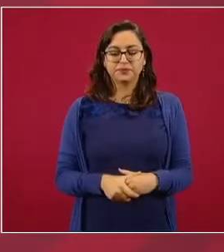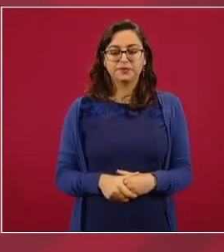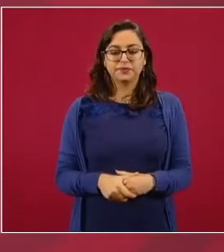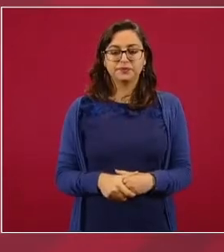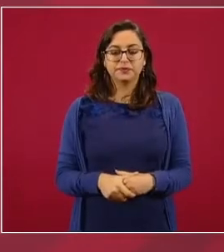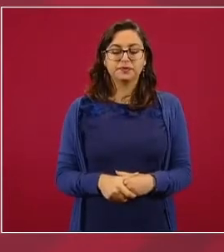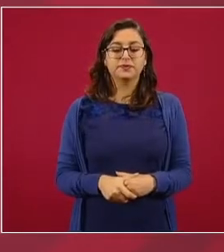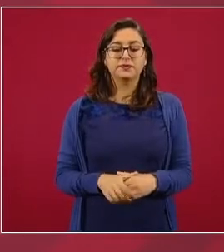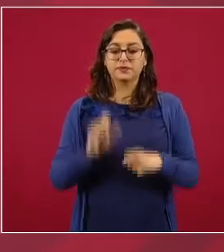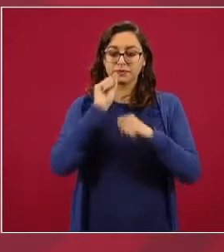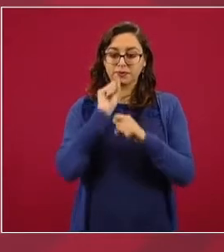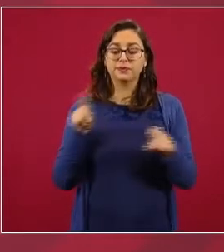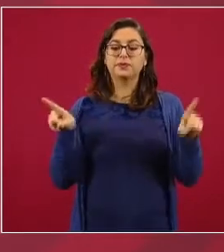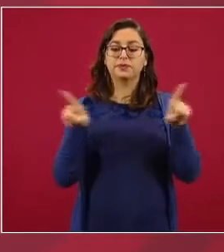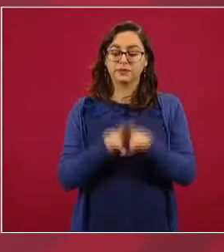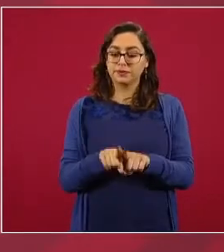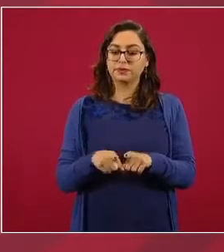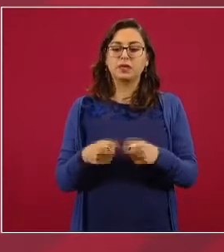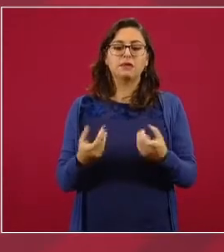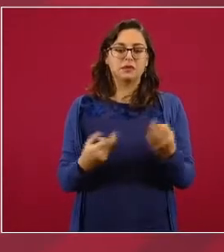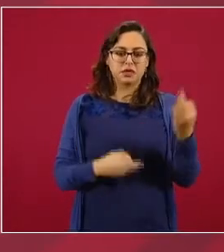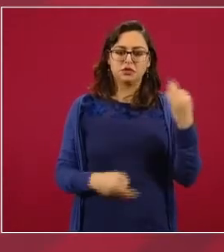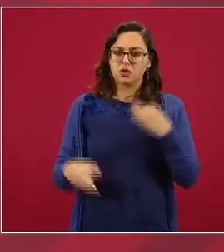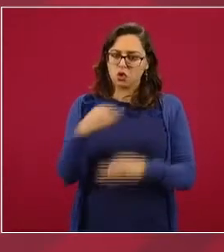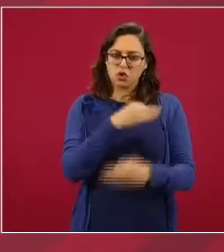público y notorio,